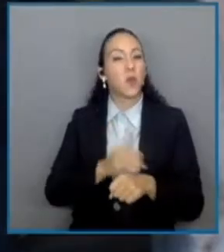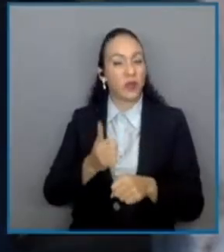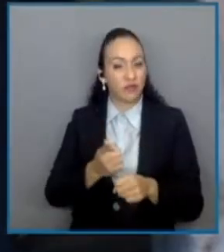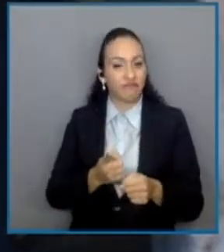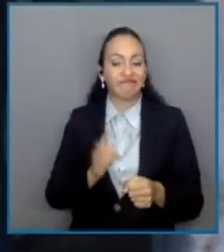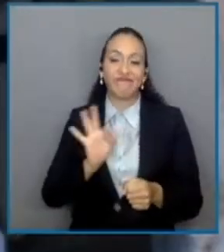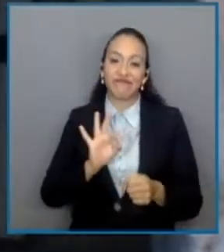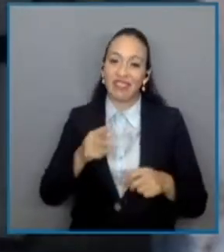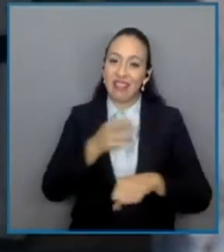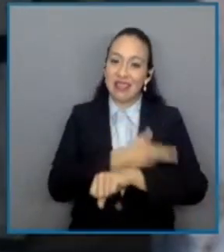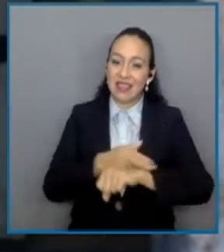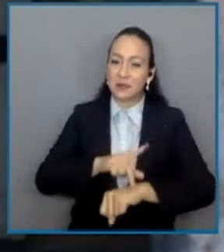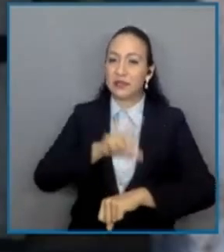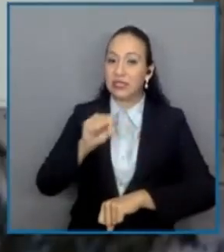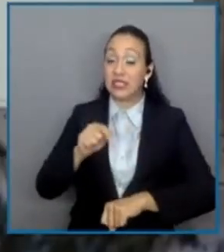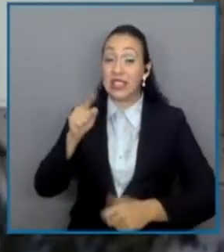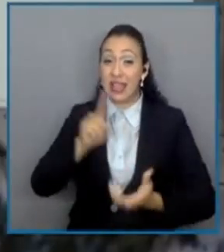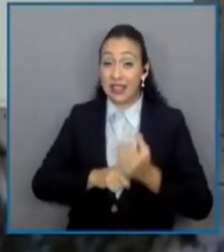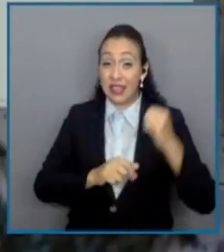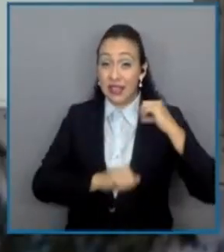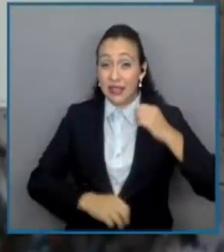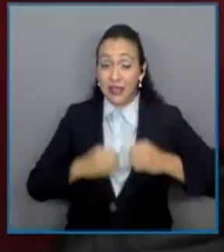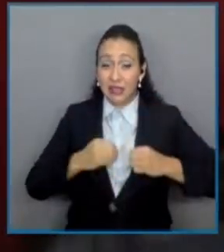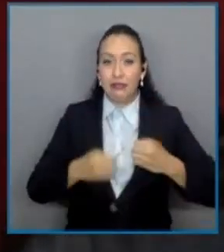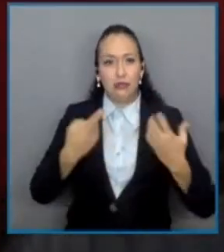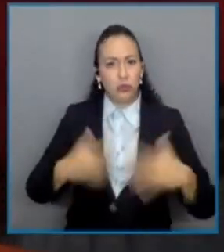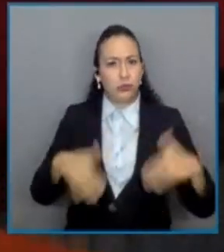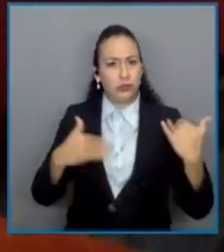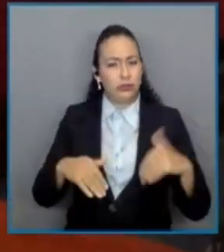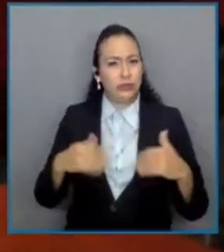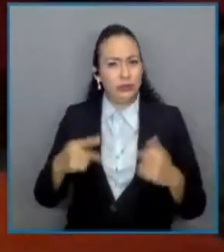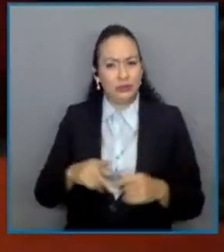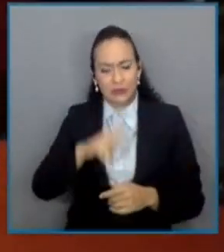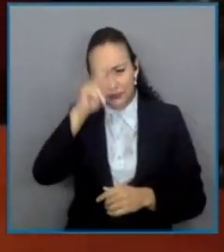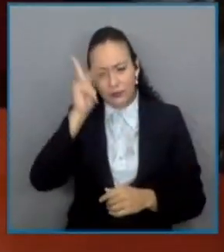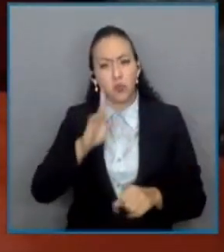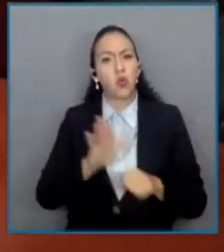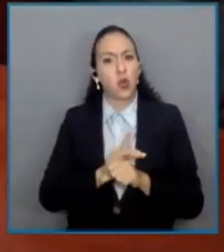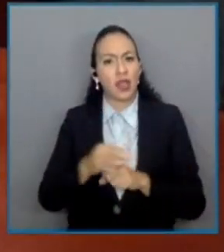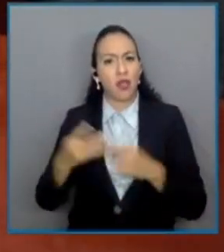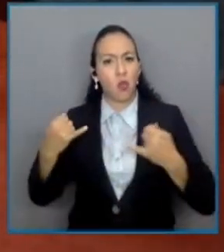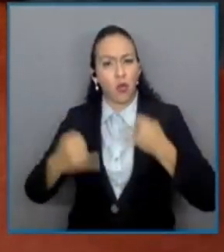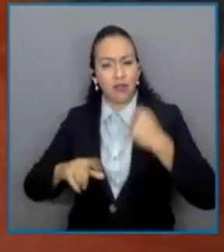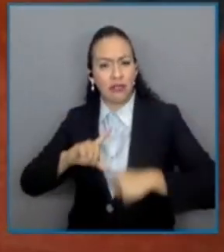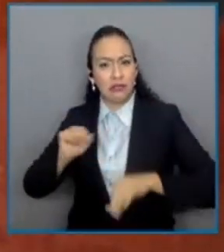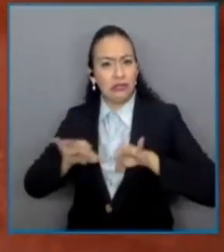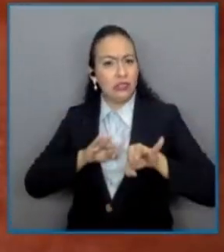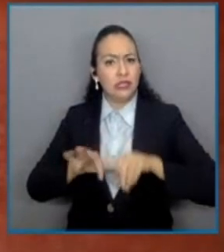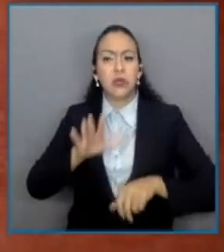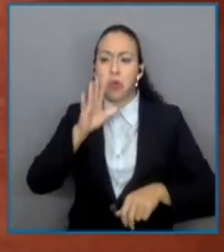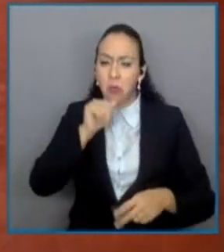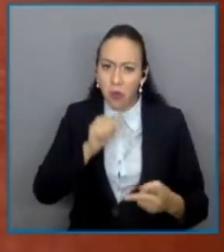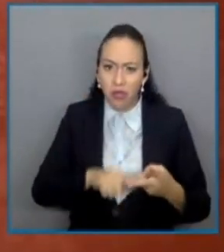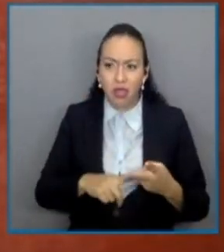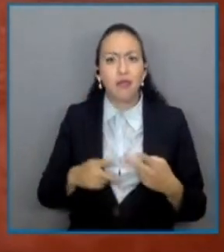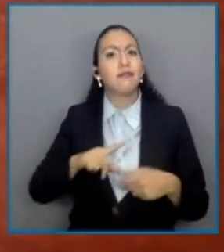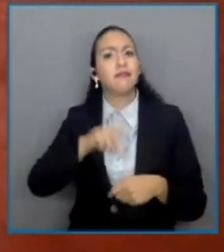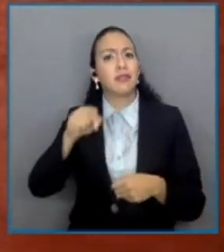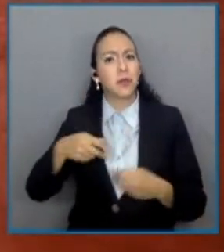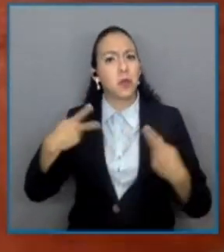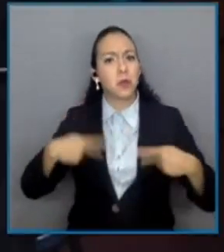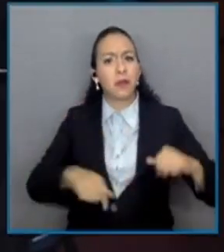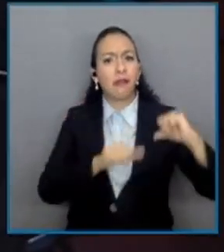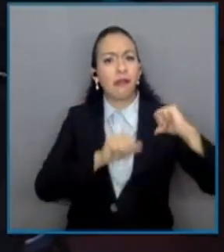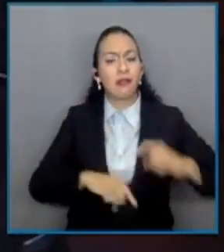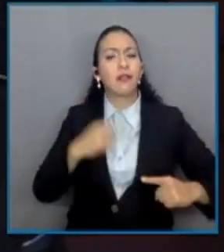una crisis institucional sin precedentes, aseguró la consejera de la Judicatura Federal, Lilia Mónica López Benítez, en el blog